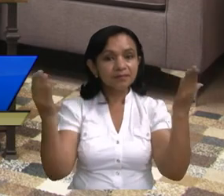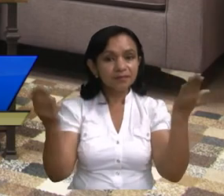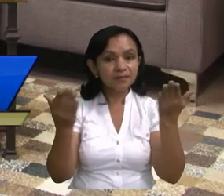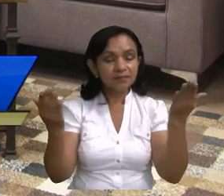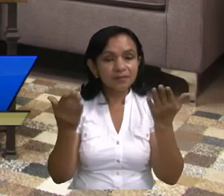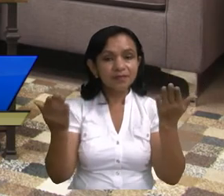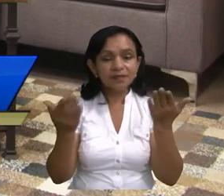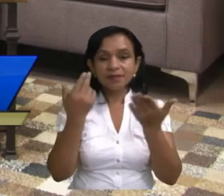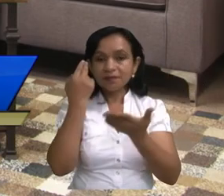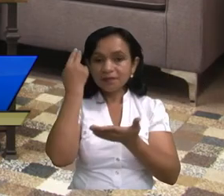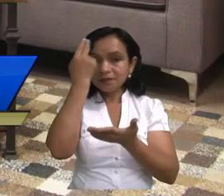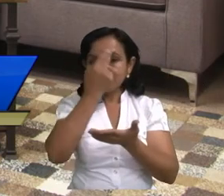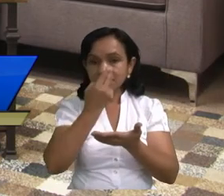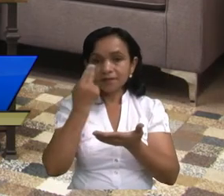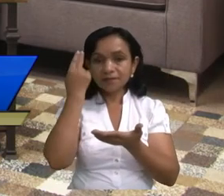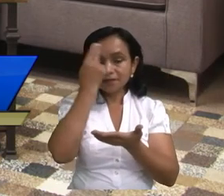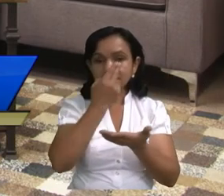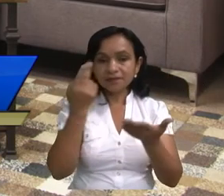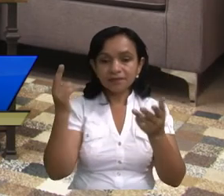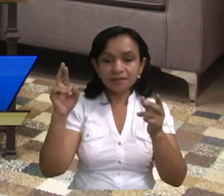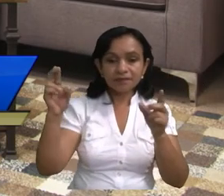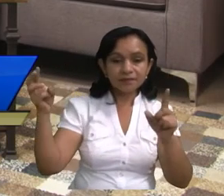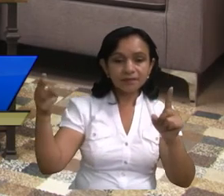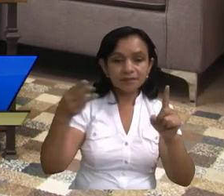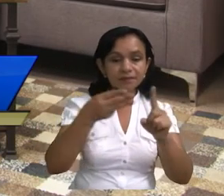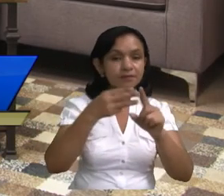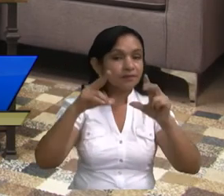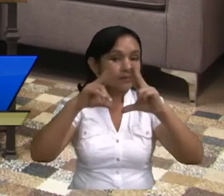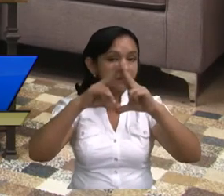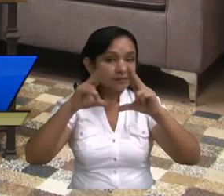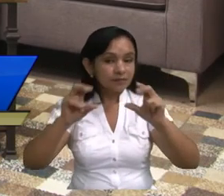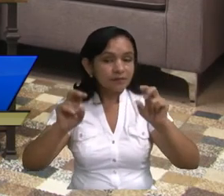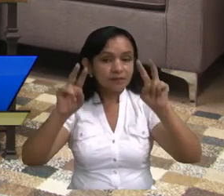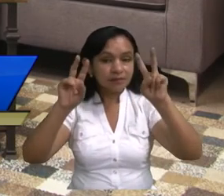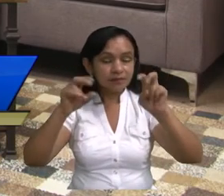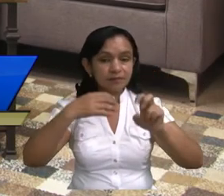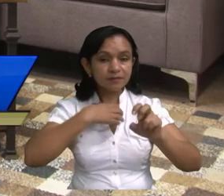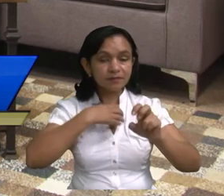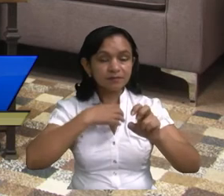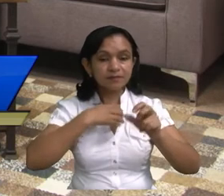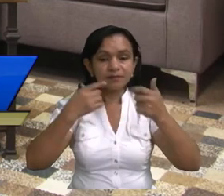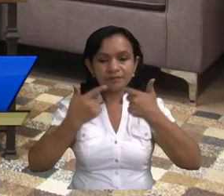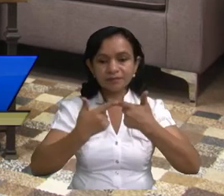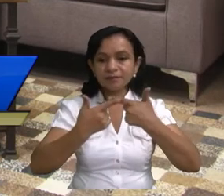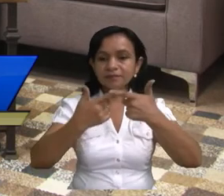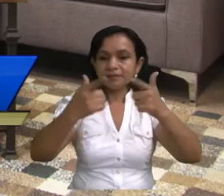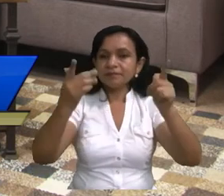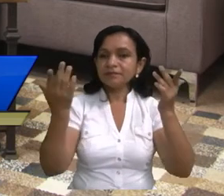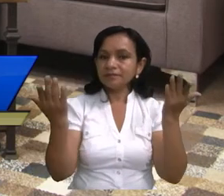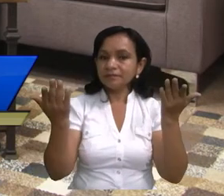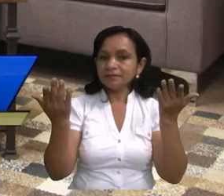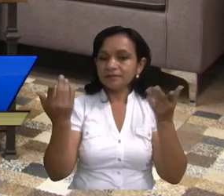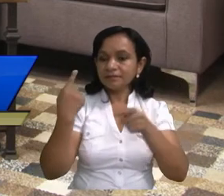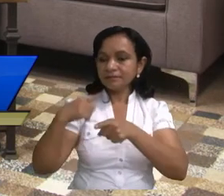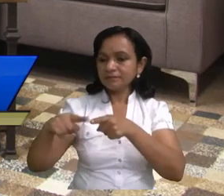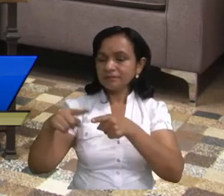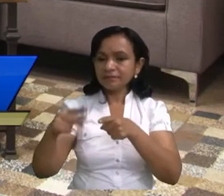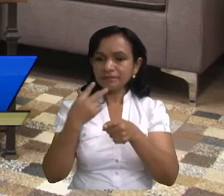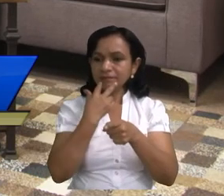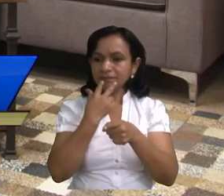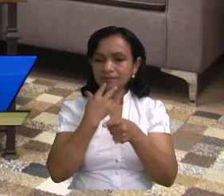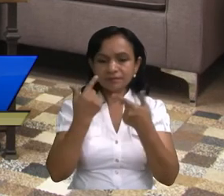muy consultadas y referente a nivel regional, Nicaragua, sí, con esos aspectos. Además por la gratuidad, puedes decir, y hay que decirlo, sí, ese es un factor